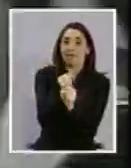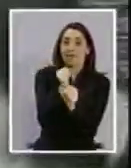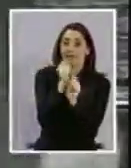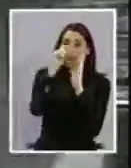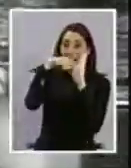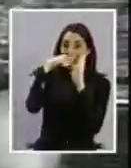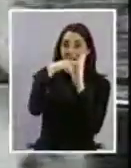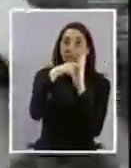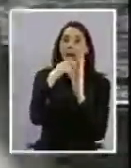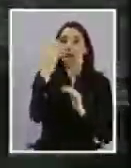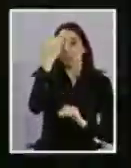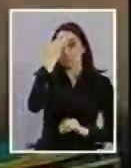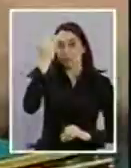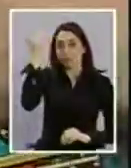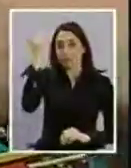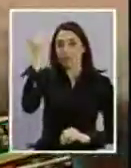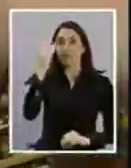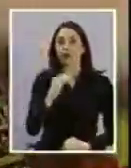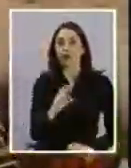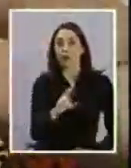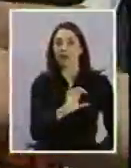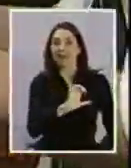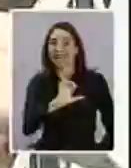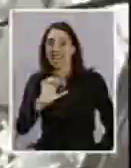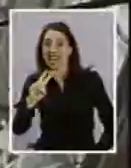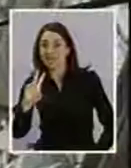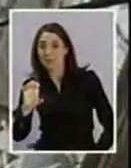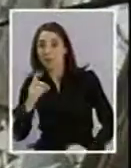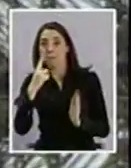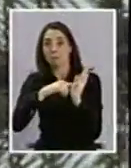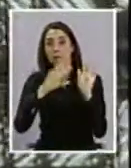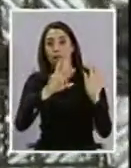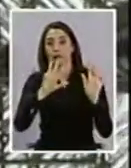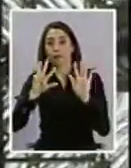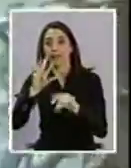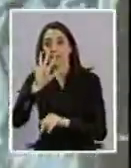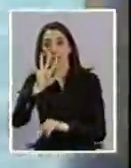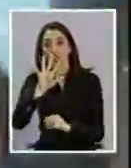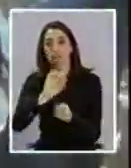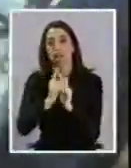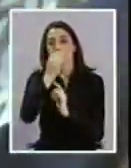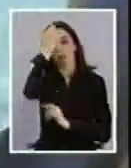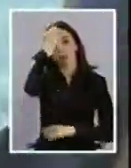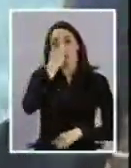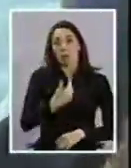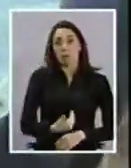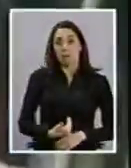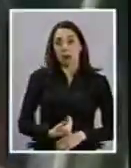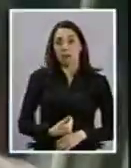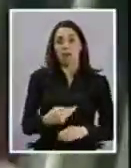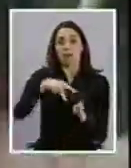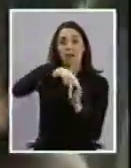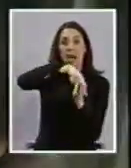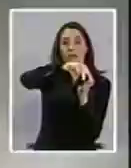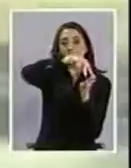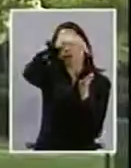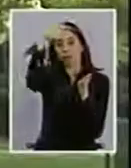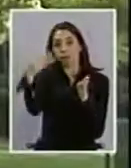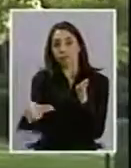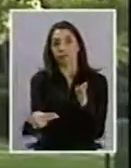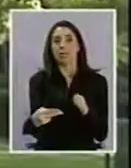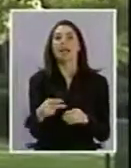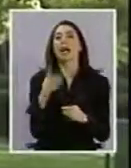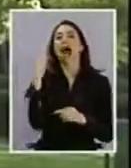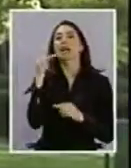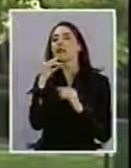Uno de los casos más emblemáticos, el de Christopher Reeve, que en 1995 terminó parapléjico tras caer de un caballo. Hablar de